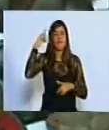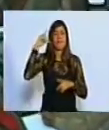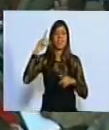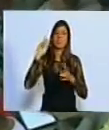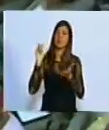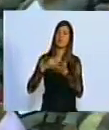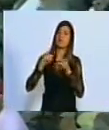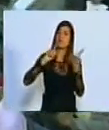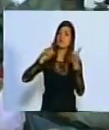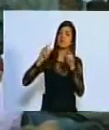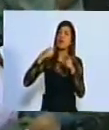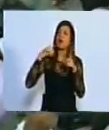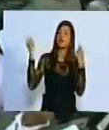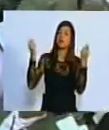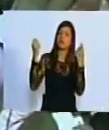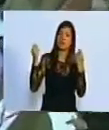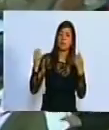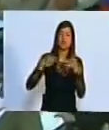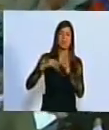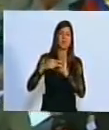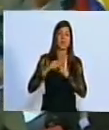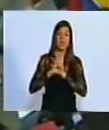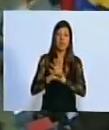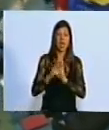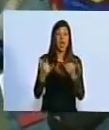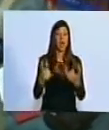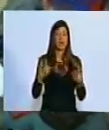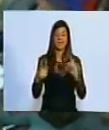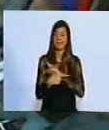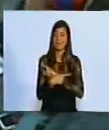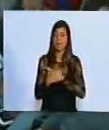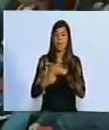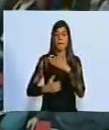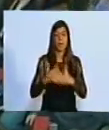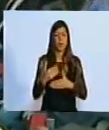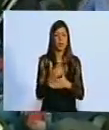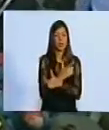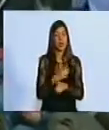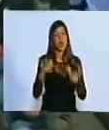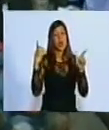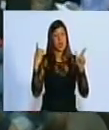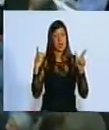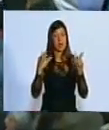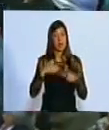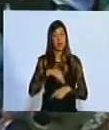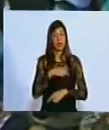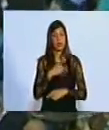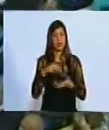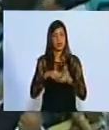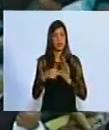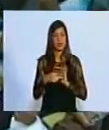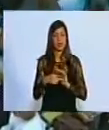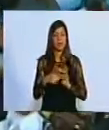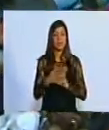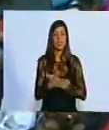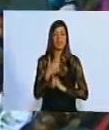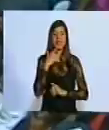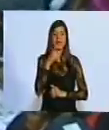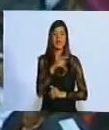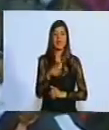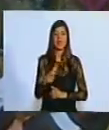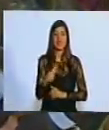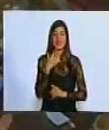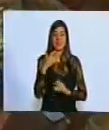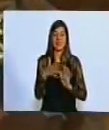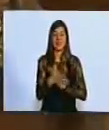cuál era su significado. Ahora, en pleno proceso de liberación, podemos interpretar la historia haciendo énfasis